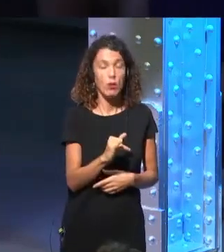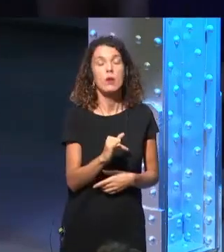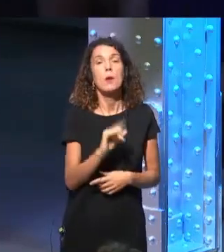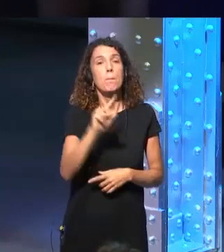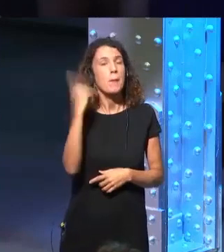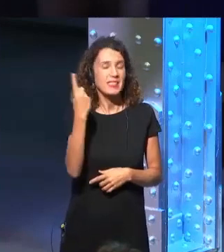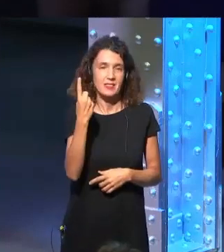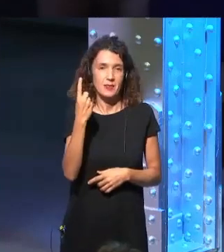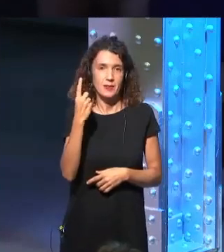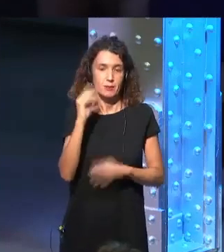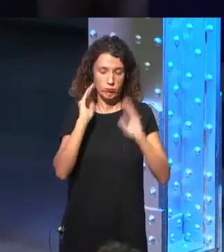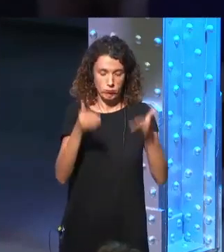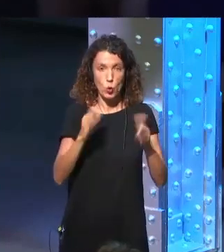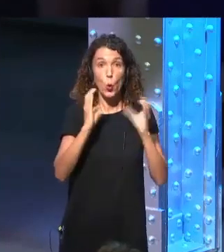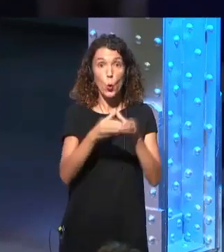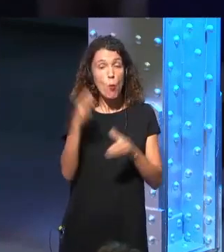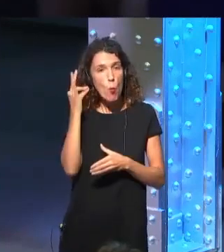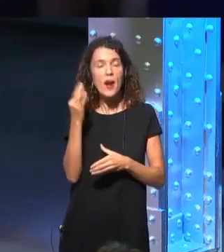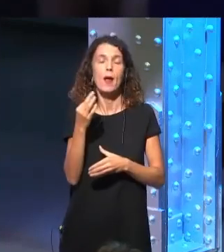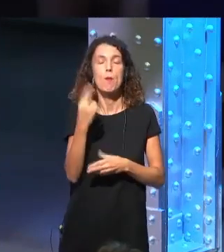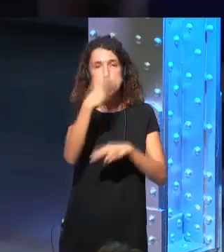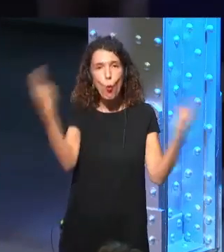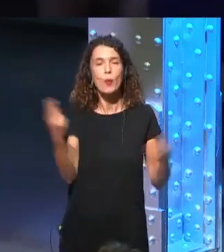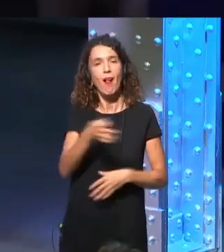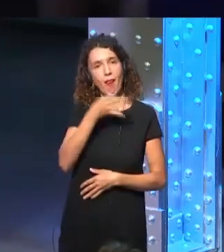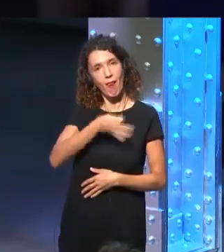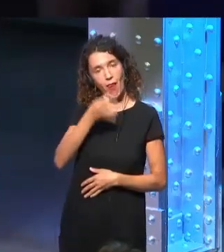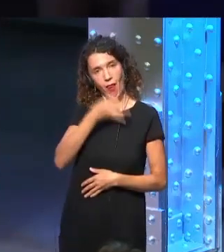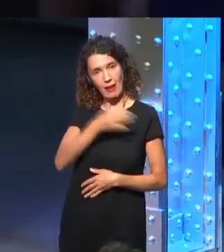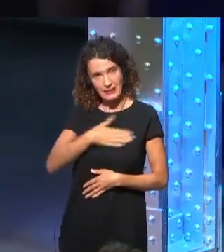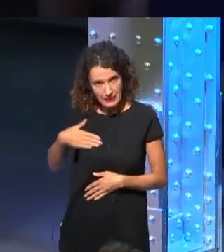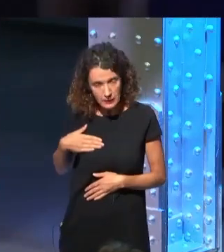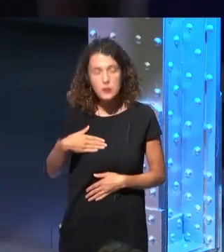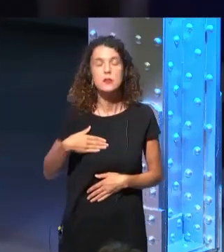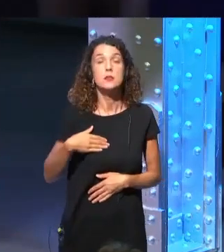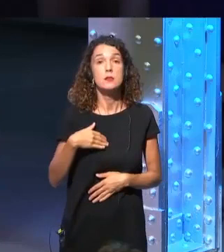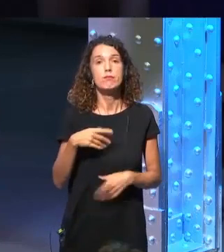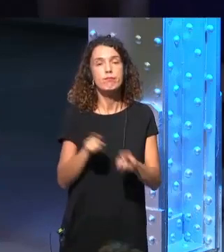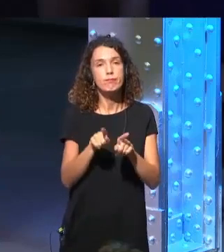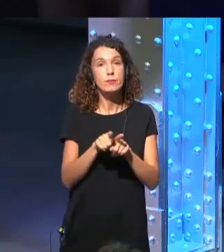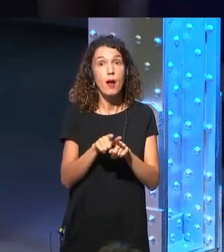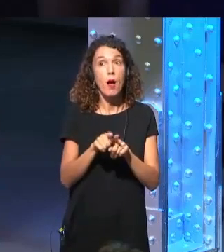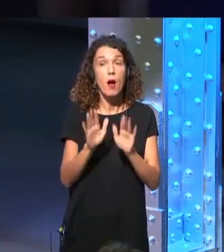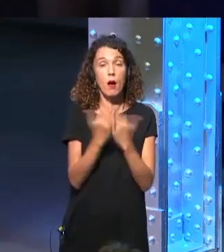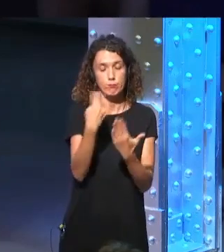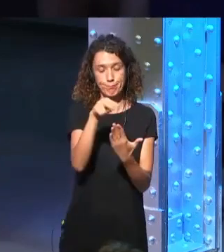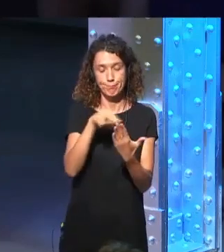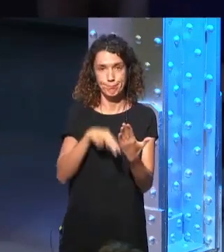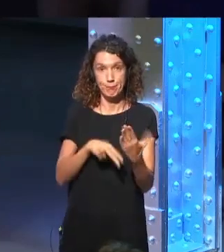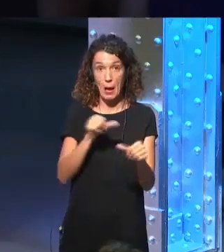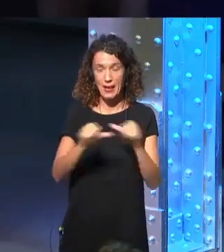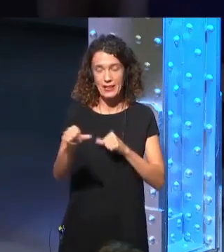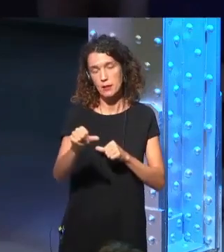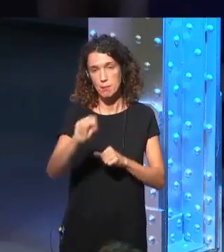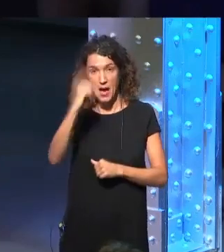se dirige a aquellas mujeres que deciden hablar en público. Y a partir de lo que yo he leído, se dirige sobre